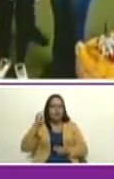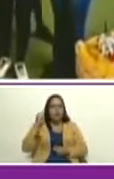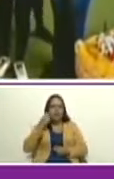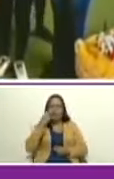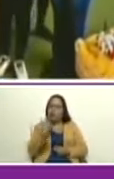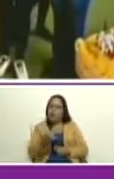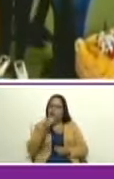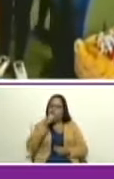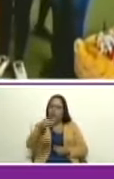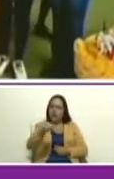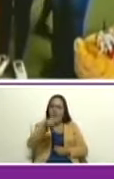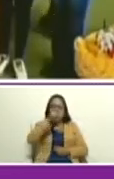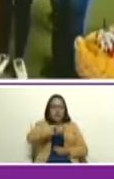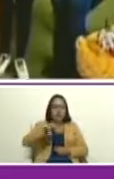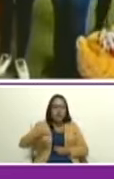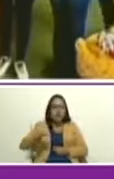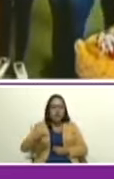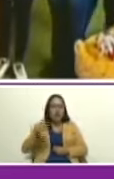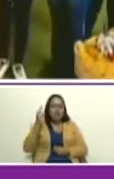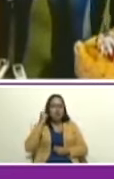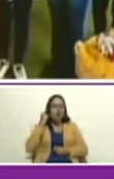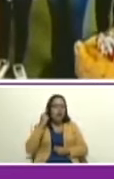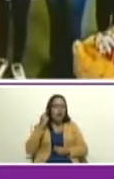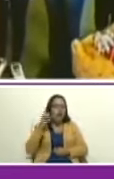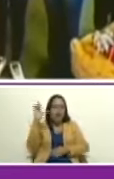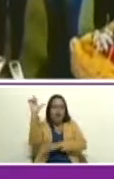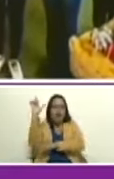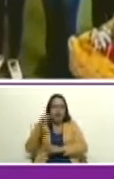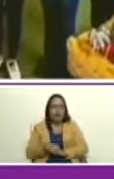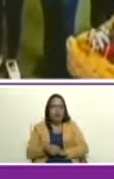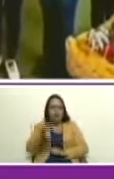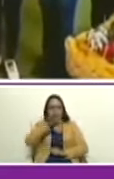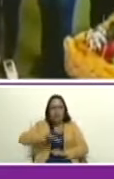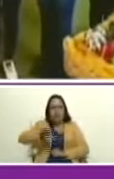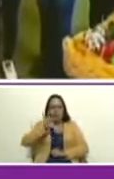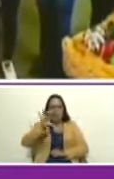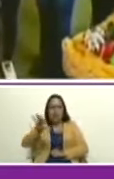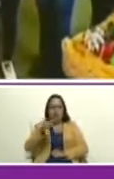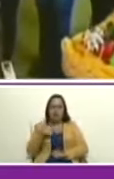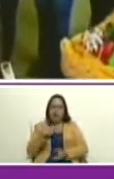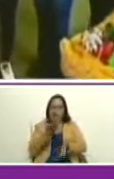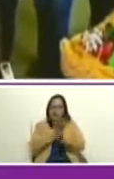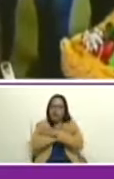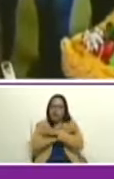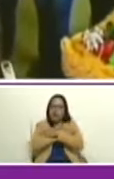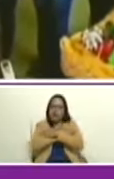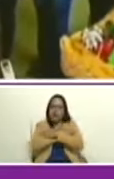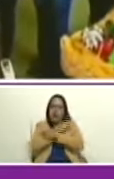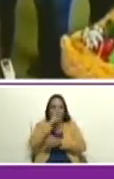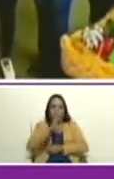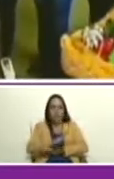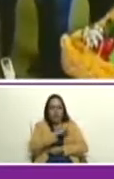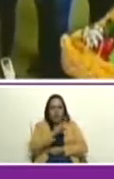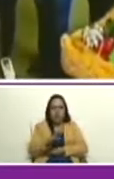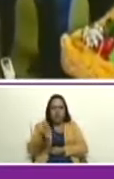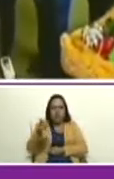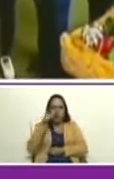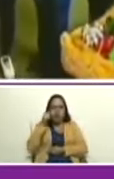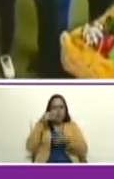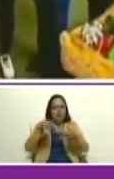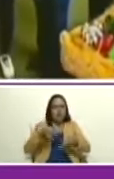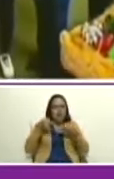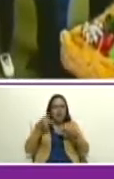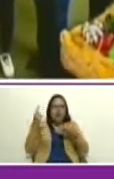las mujeres del Estado Lara y para las mujeres del país. Los felicito, pues. Bendito seas y